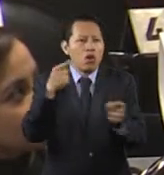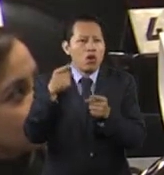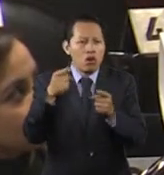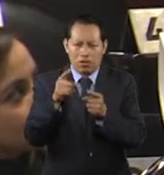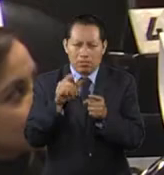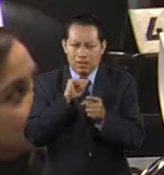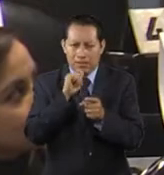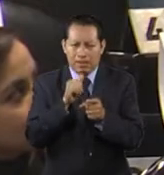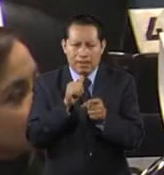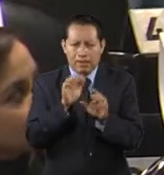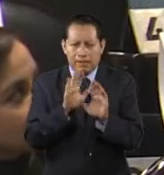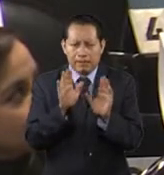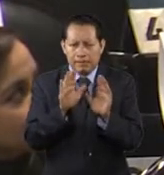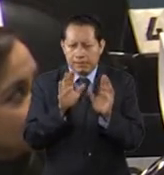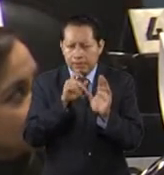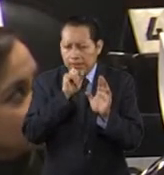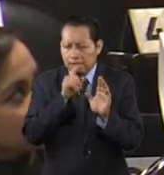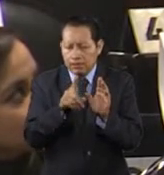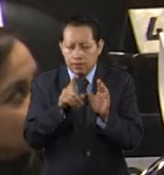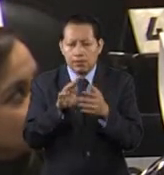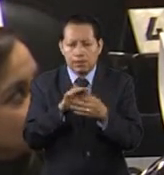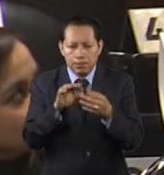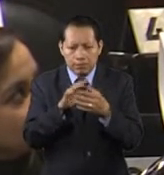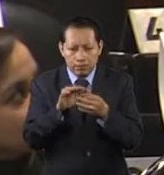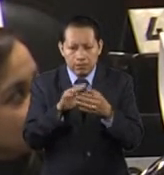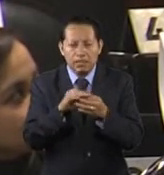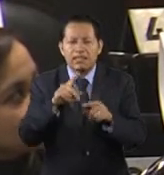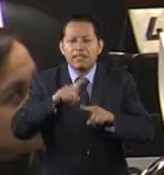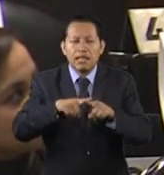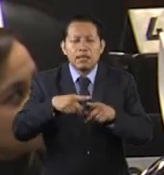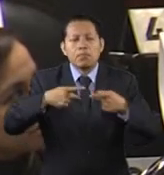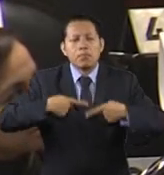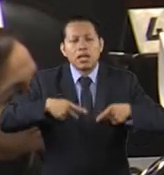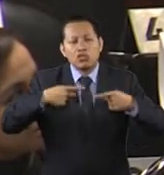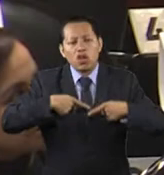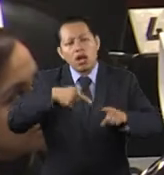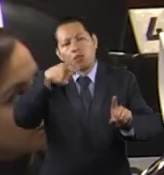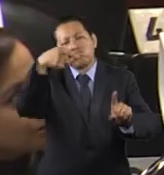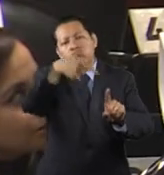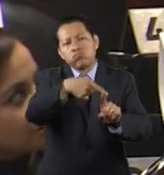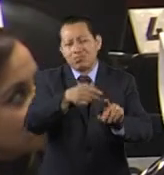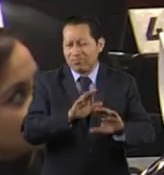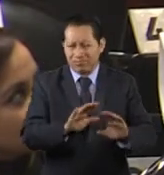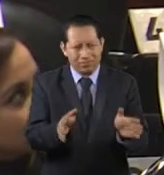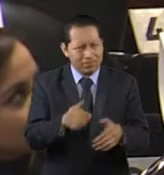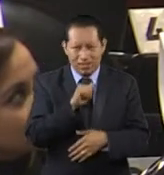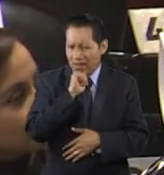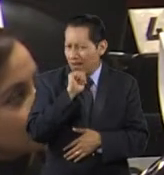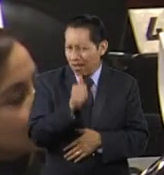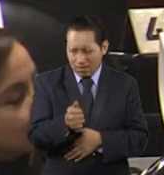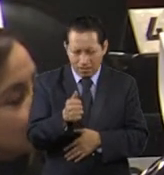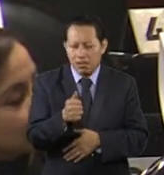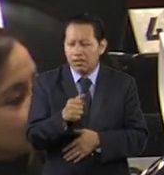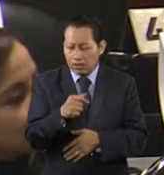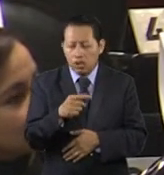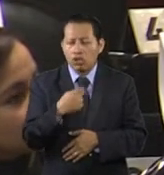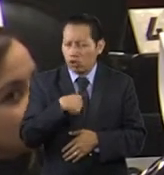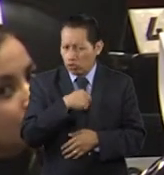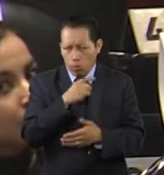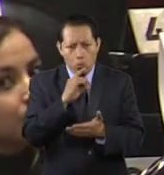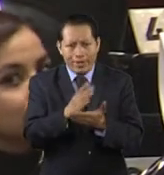en personalizar nuestros cuestionamientos legítimos y nuestras dudas razonables sobre esta